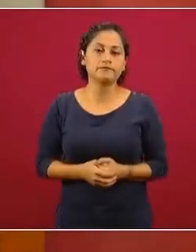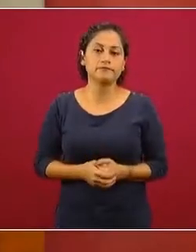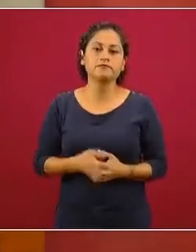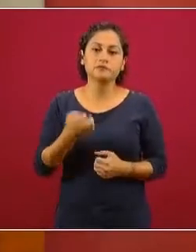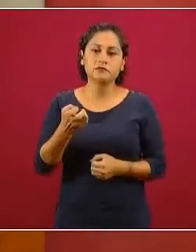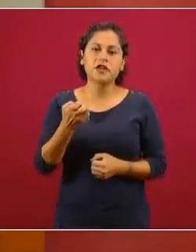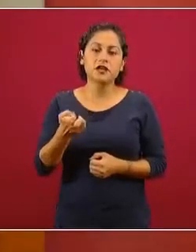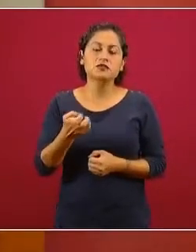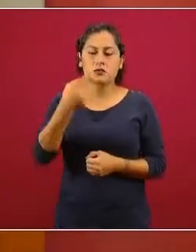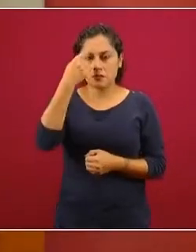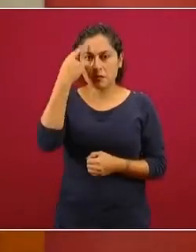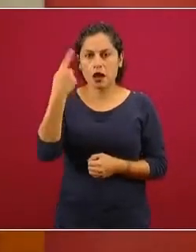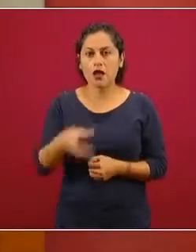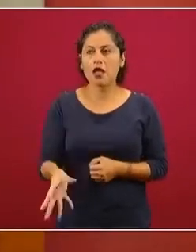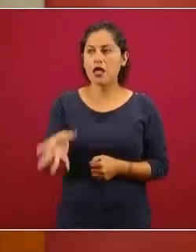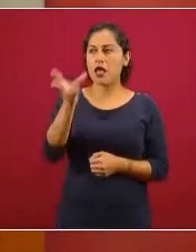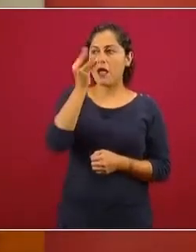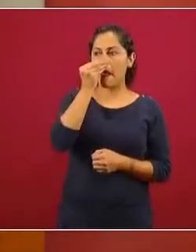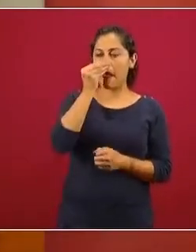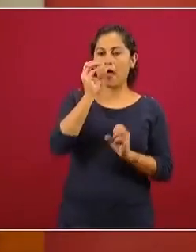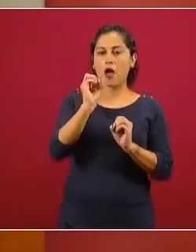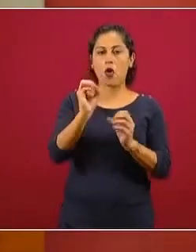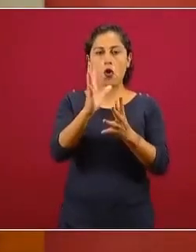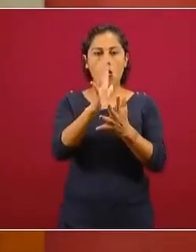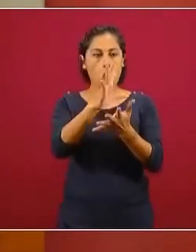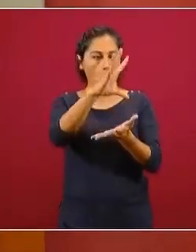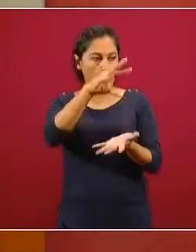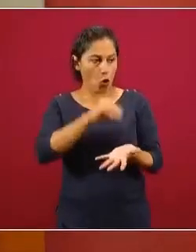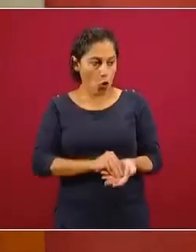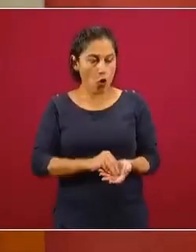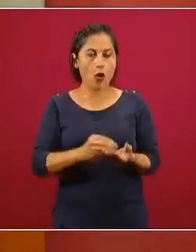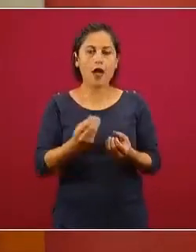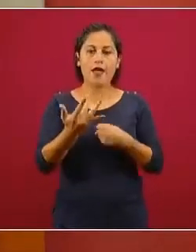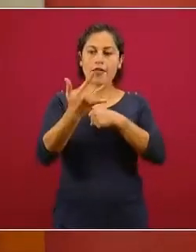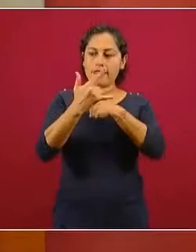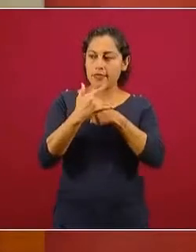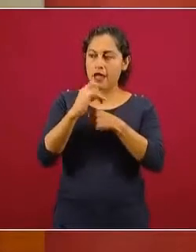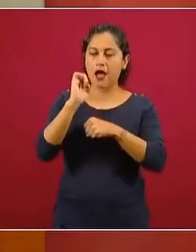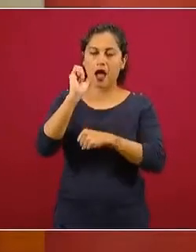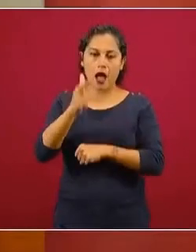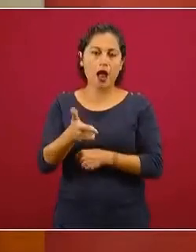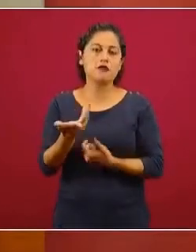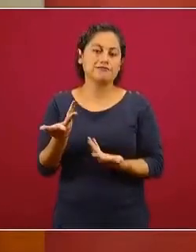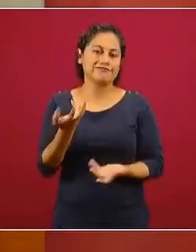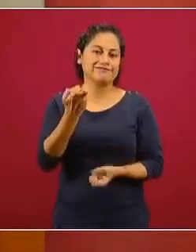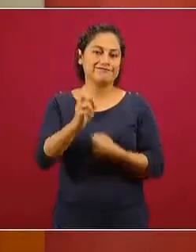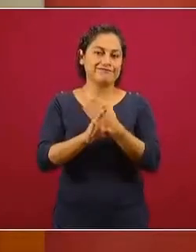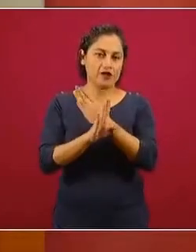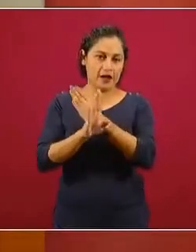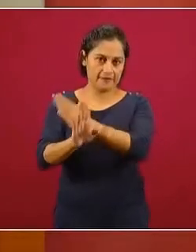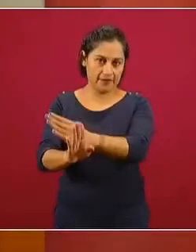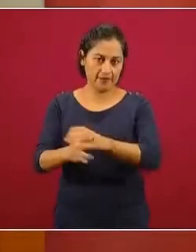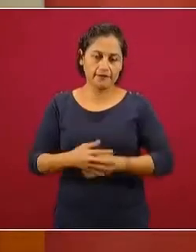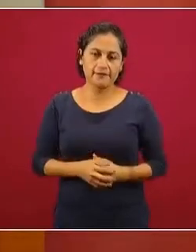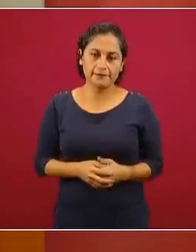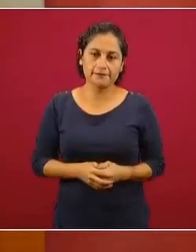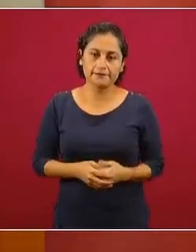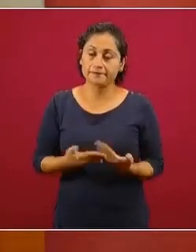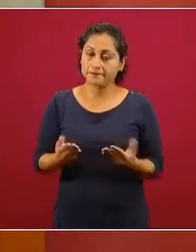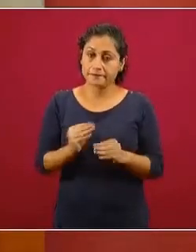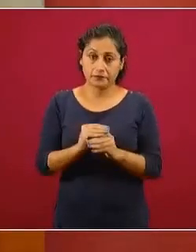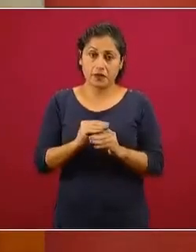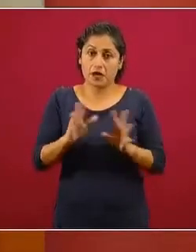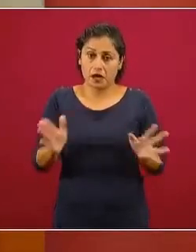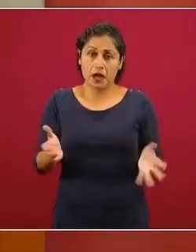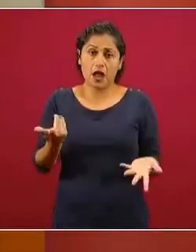o con nuestras manos dispersar o contagiar en un momento determinado a otras personas, sobre todo aquellas con las que al